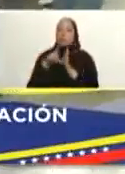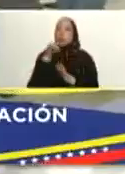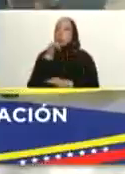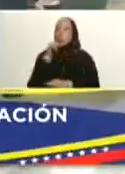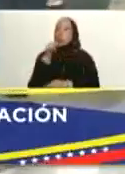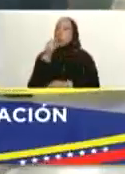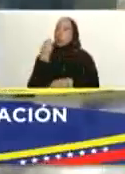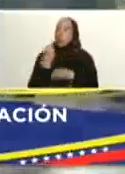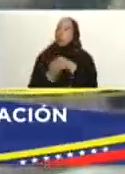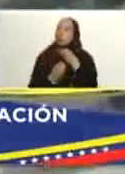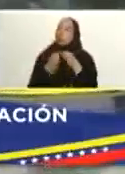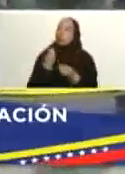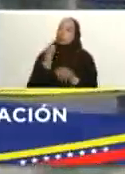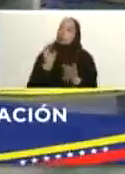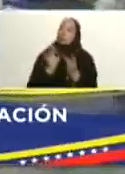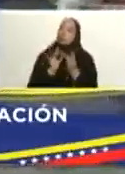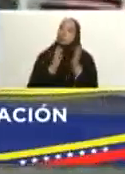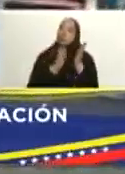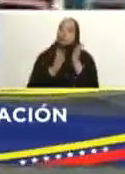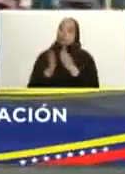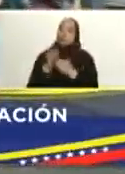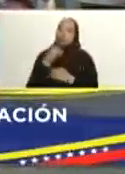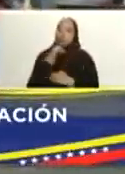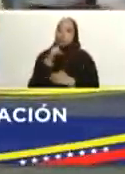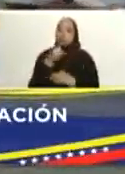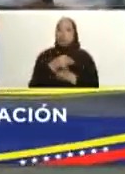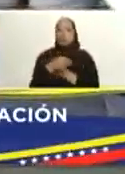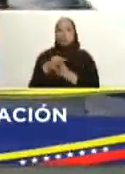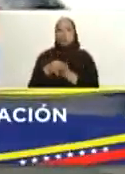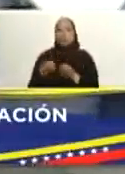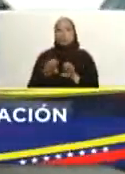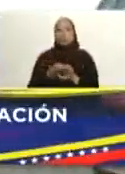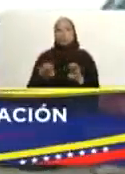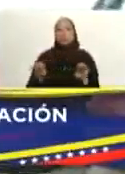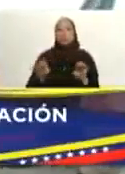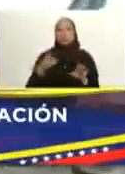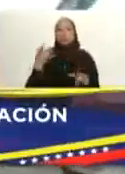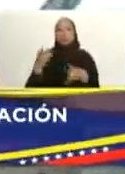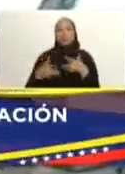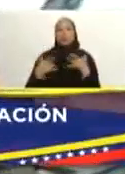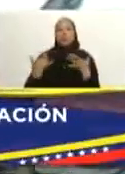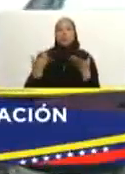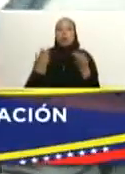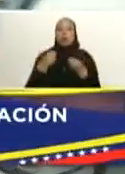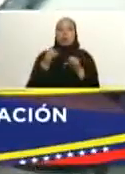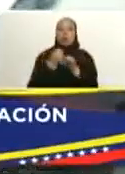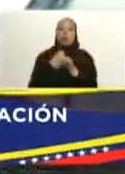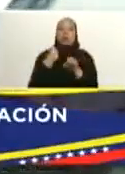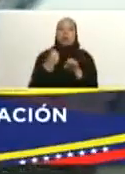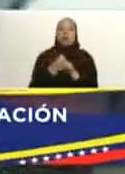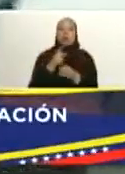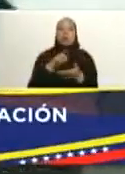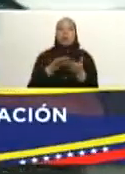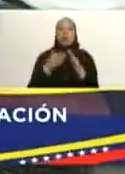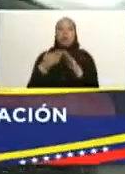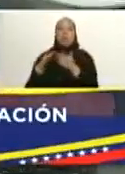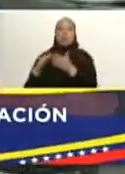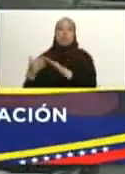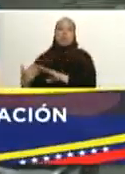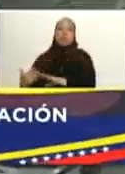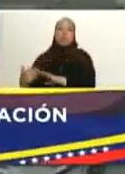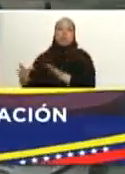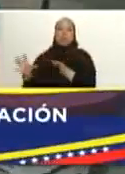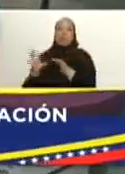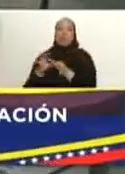Ortuño, que es nuestra viceministra de Educación Media General, con la cual hemos sostenido un trabajo mancomunado, una